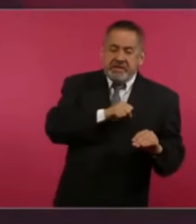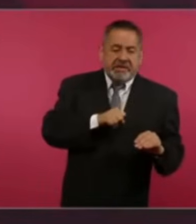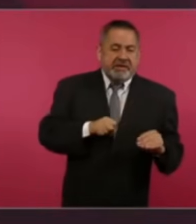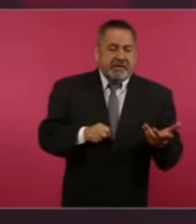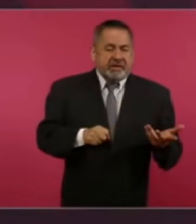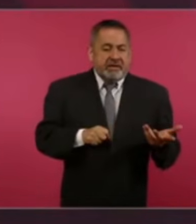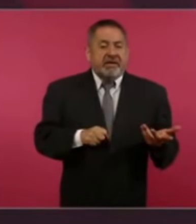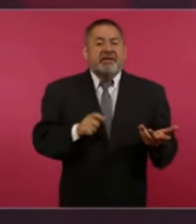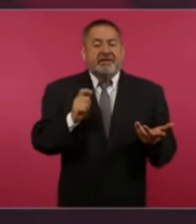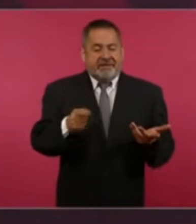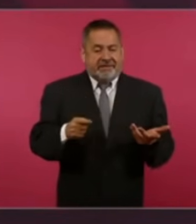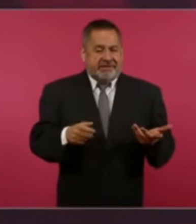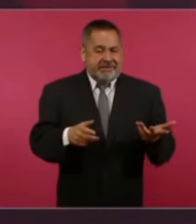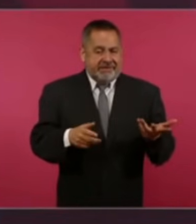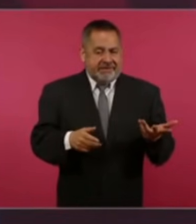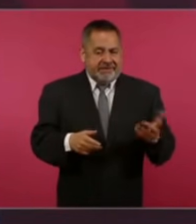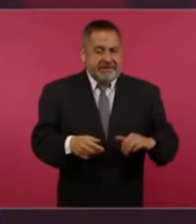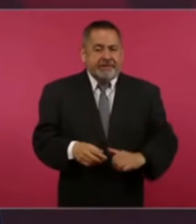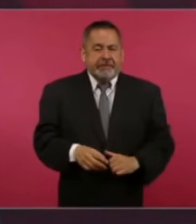no hacer